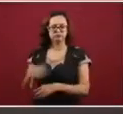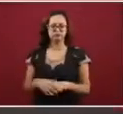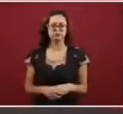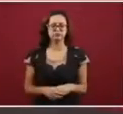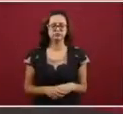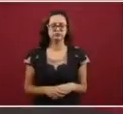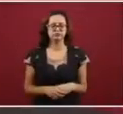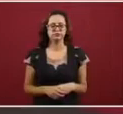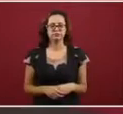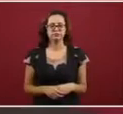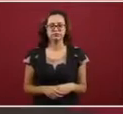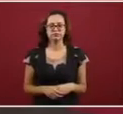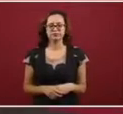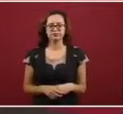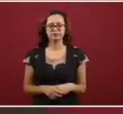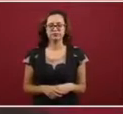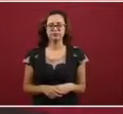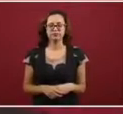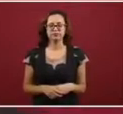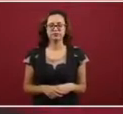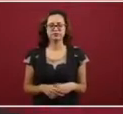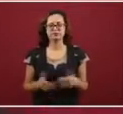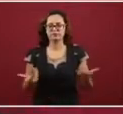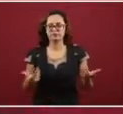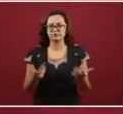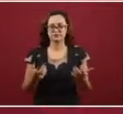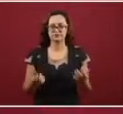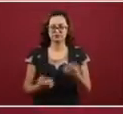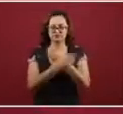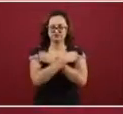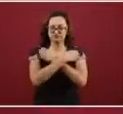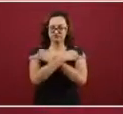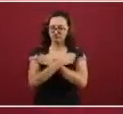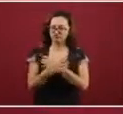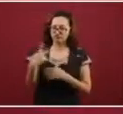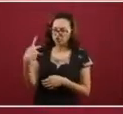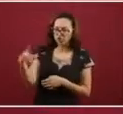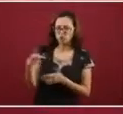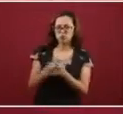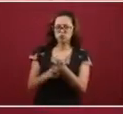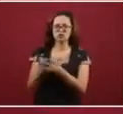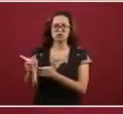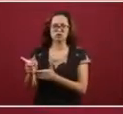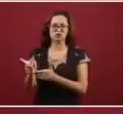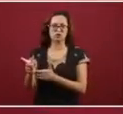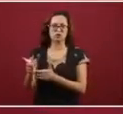el que la educación sea un derecho, no un privilegio.